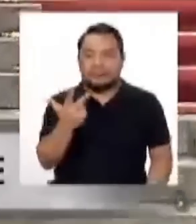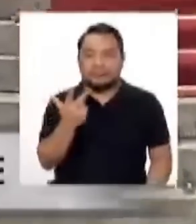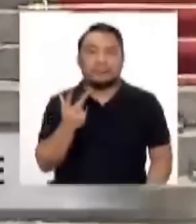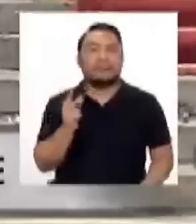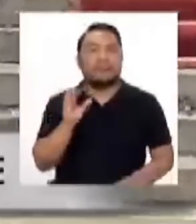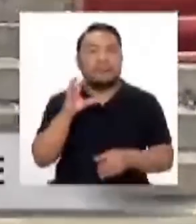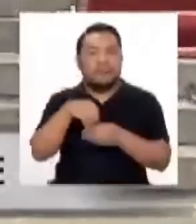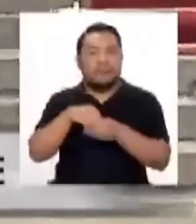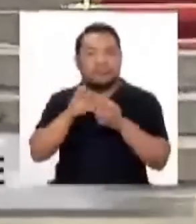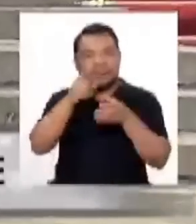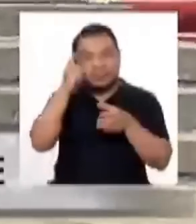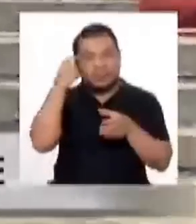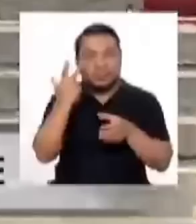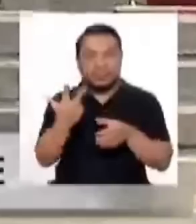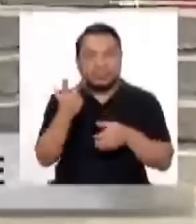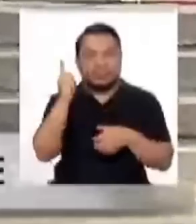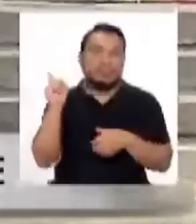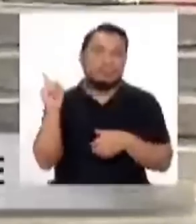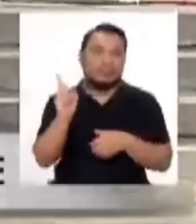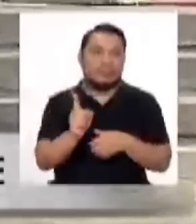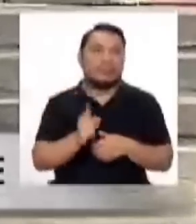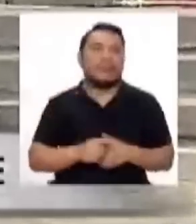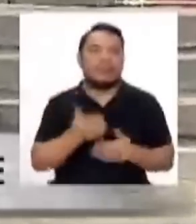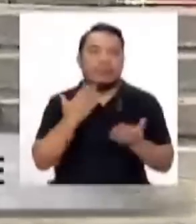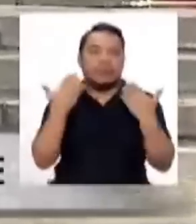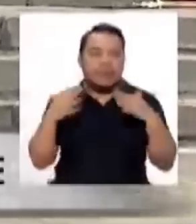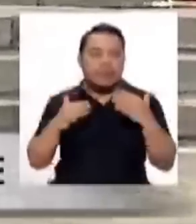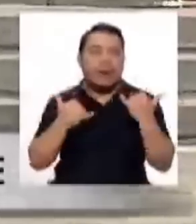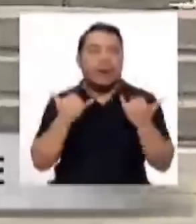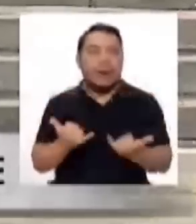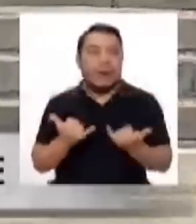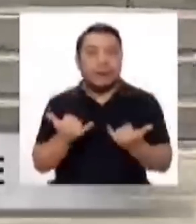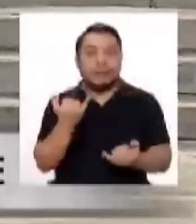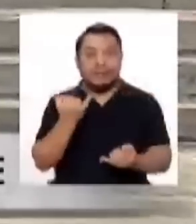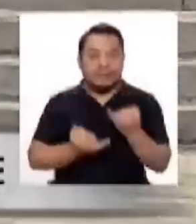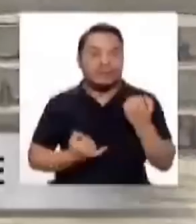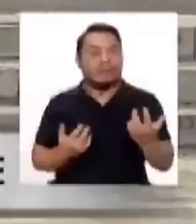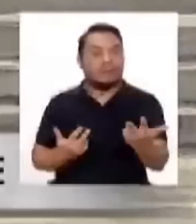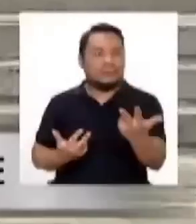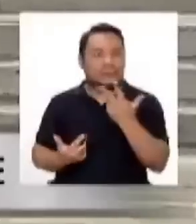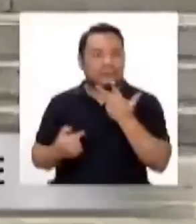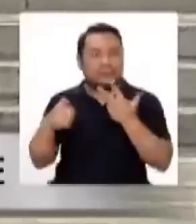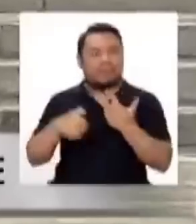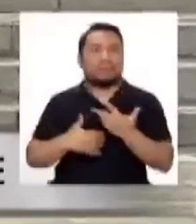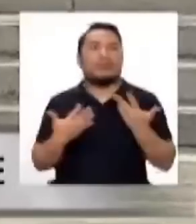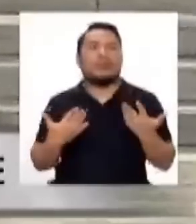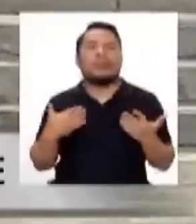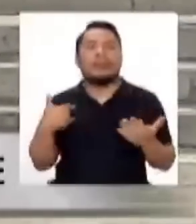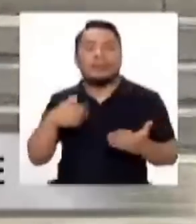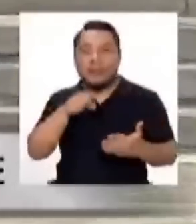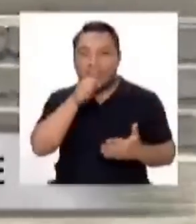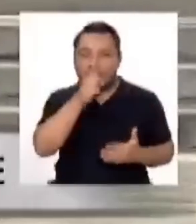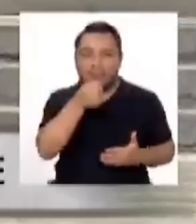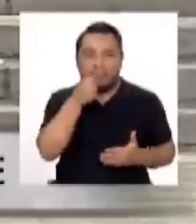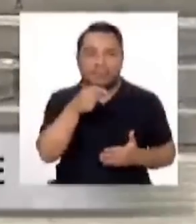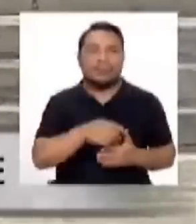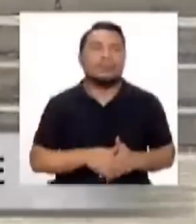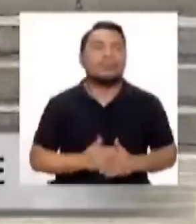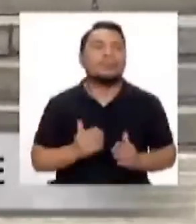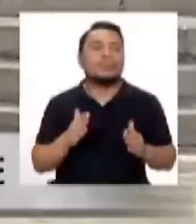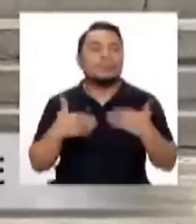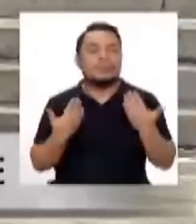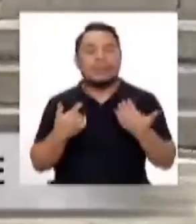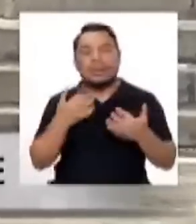de este partido político se acercan en estos momentos hasta donde están los periodistas para poder